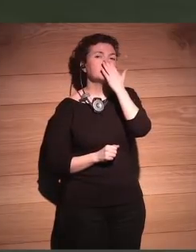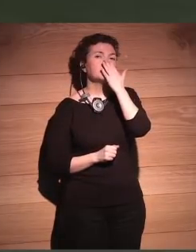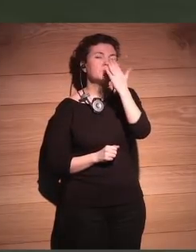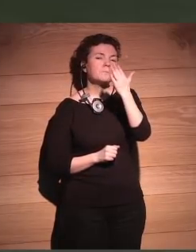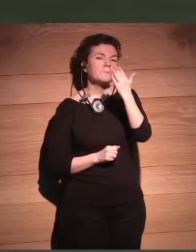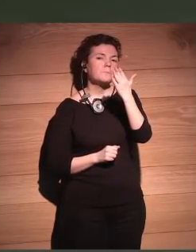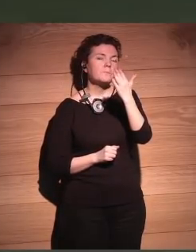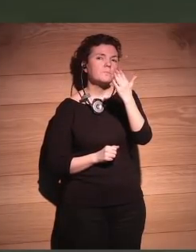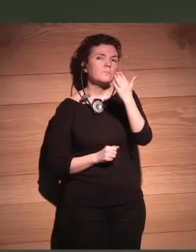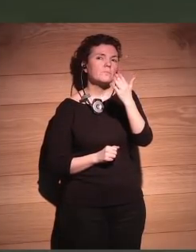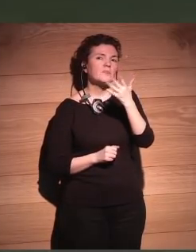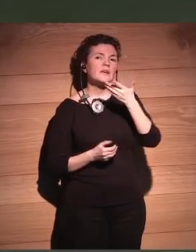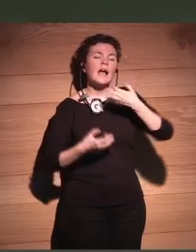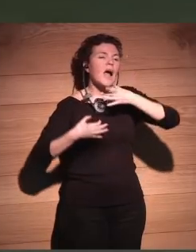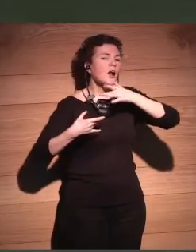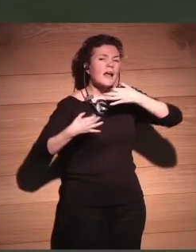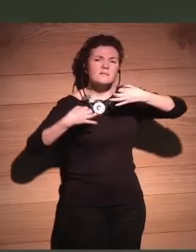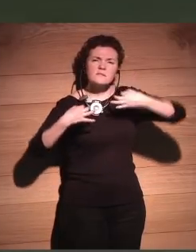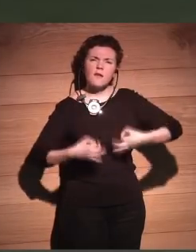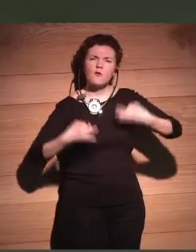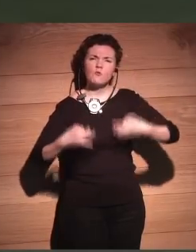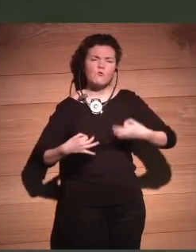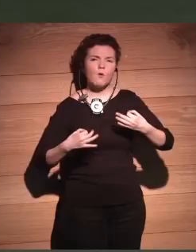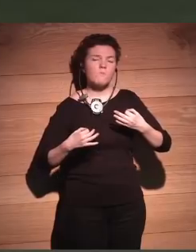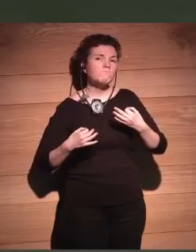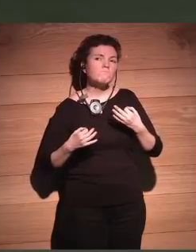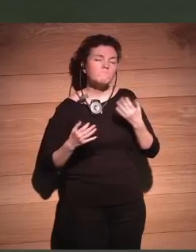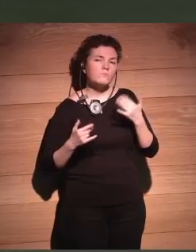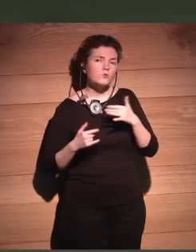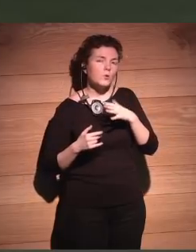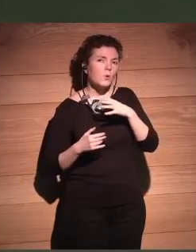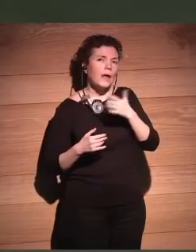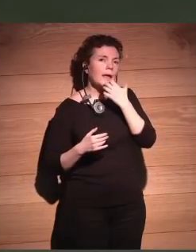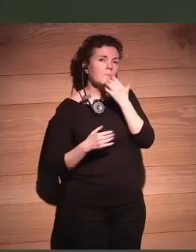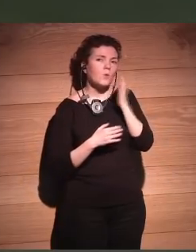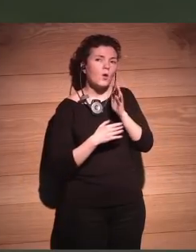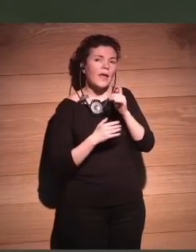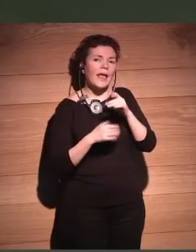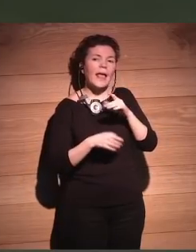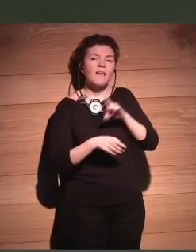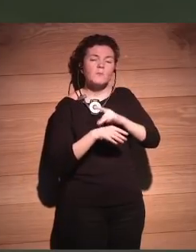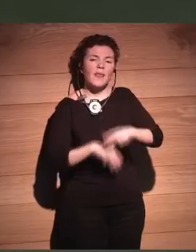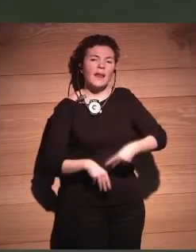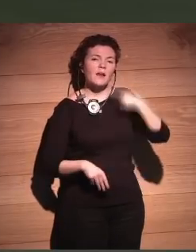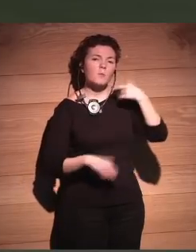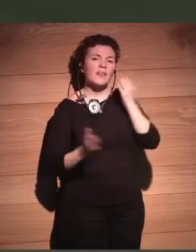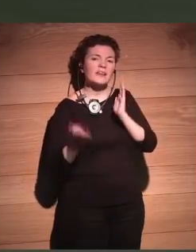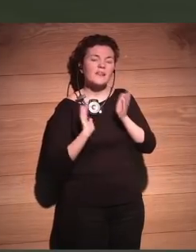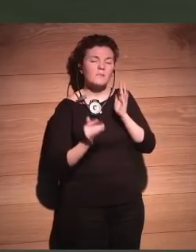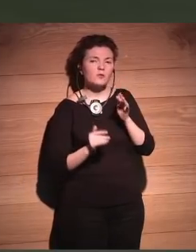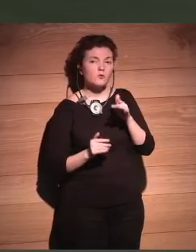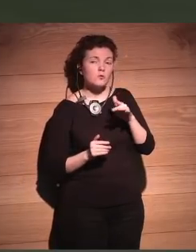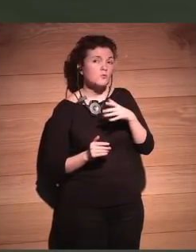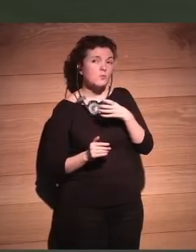Sinceramente, no estamos muy seguros ahora. No sé si podría darte un ejemplo de una enfermedad general que se podría tratar con esto, porque